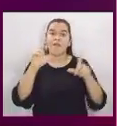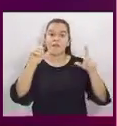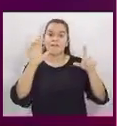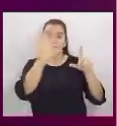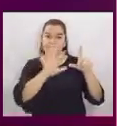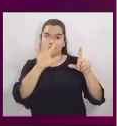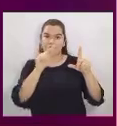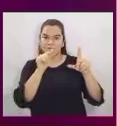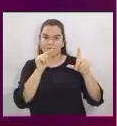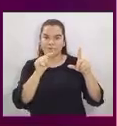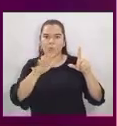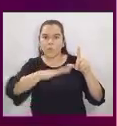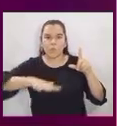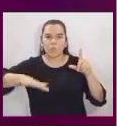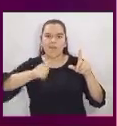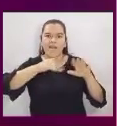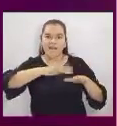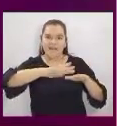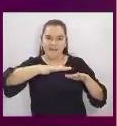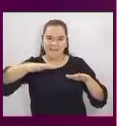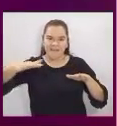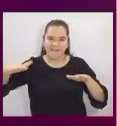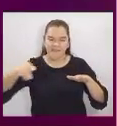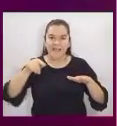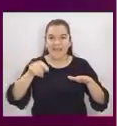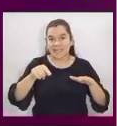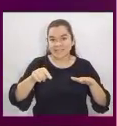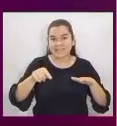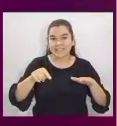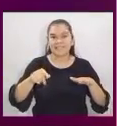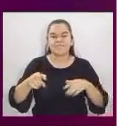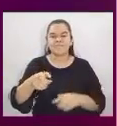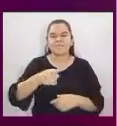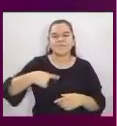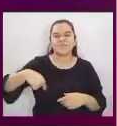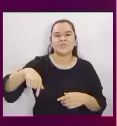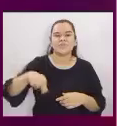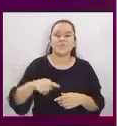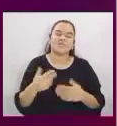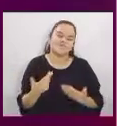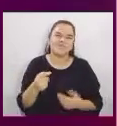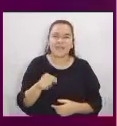invitado, y acá estamos en la costa, reunidos,